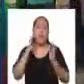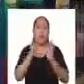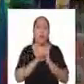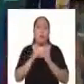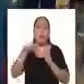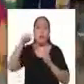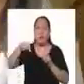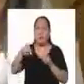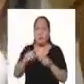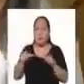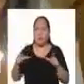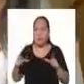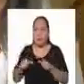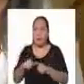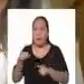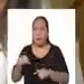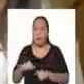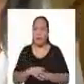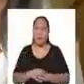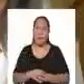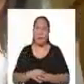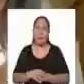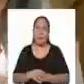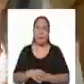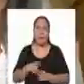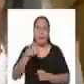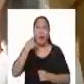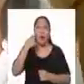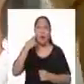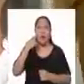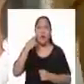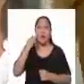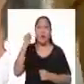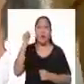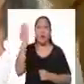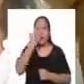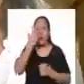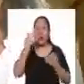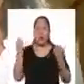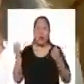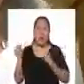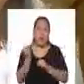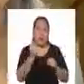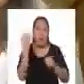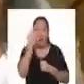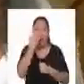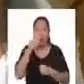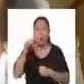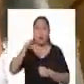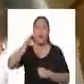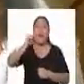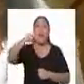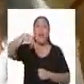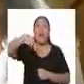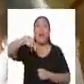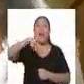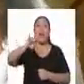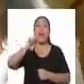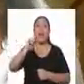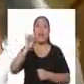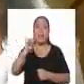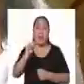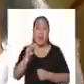Toda esta zona en Lima Norte de lo que conocemos en San Martín de Porres como Caquetá, ¿no? Que era pues también una